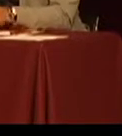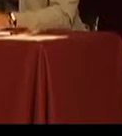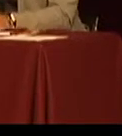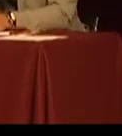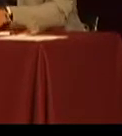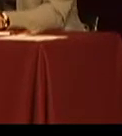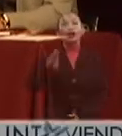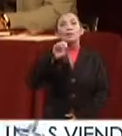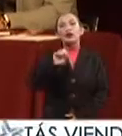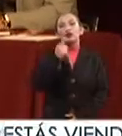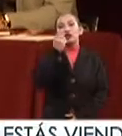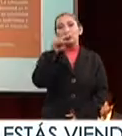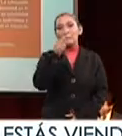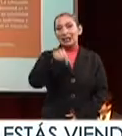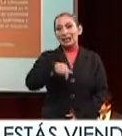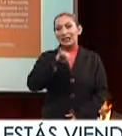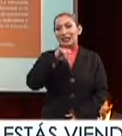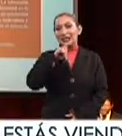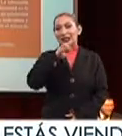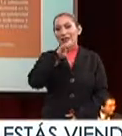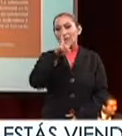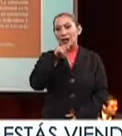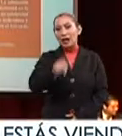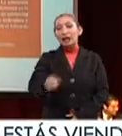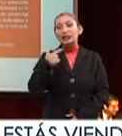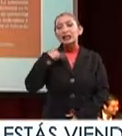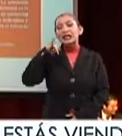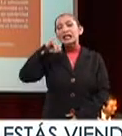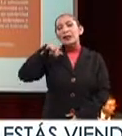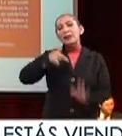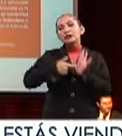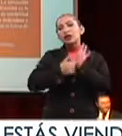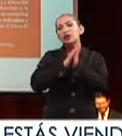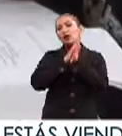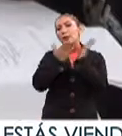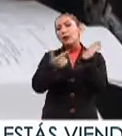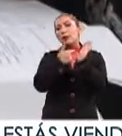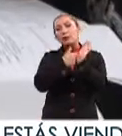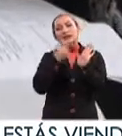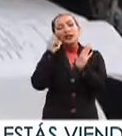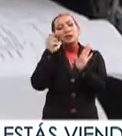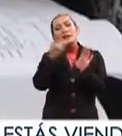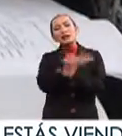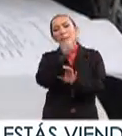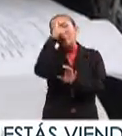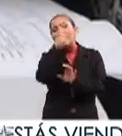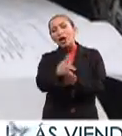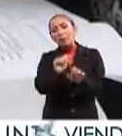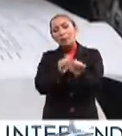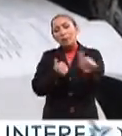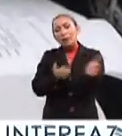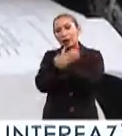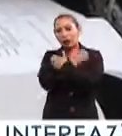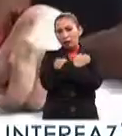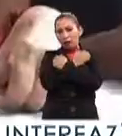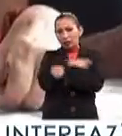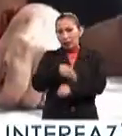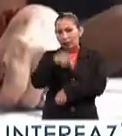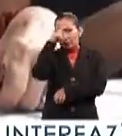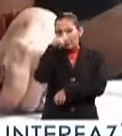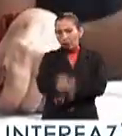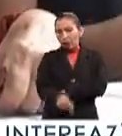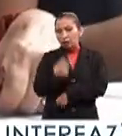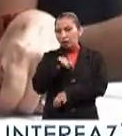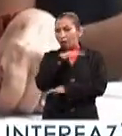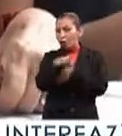Hoy, miércoles 21 de noviembre, en Interfaz, el INEA presentó un libro que muestra el panorama general del rezago educativo en nuestro país.